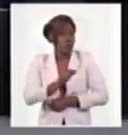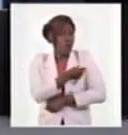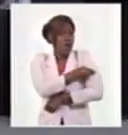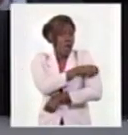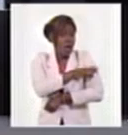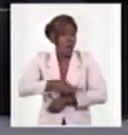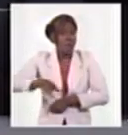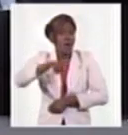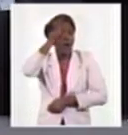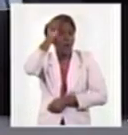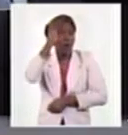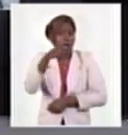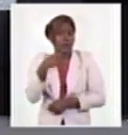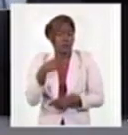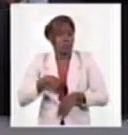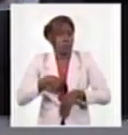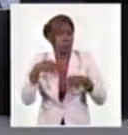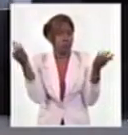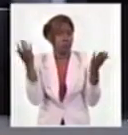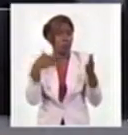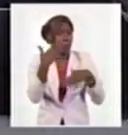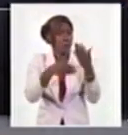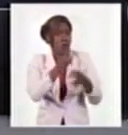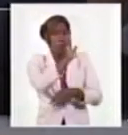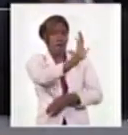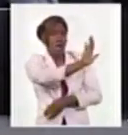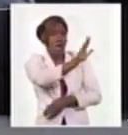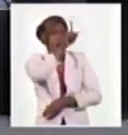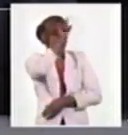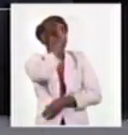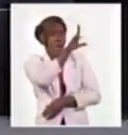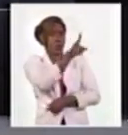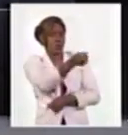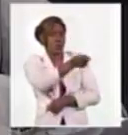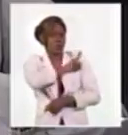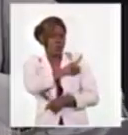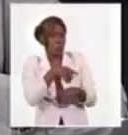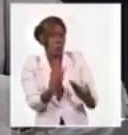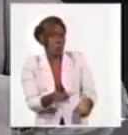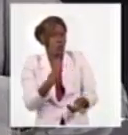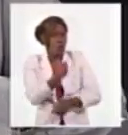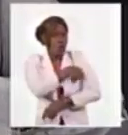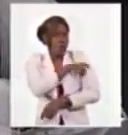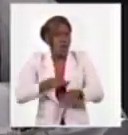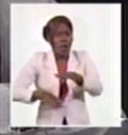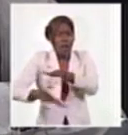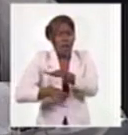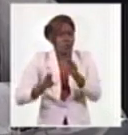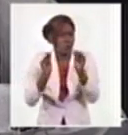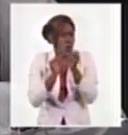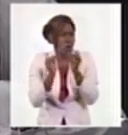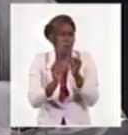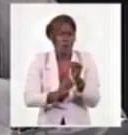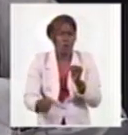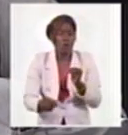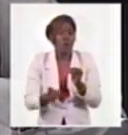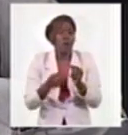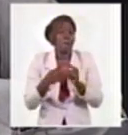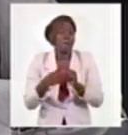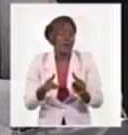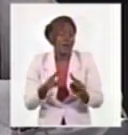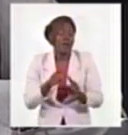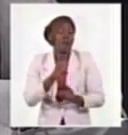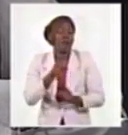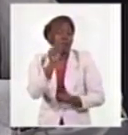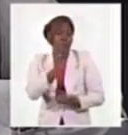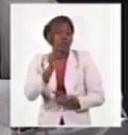que resuelva su problema, o, pero ¿cómo por qué me tiene que afectar a mí, no? Claro. Este tema. Sí, esa posición es de la inmensa mayoría de los